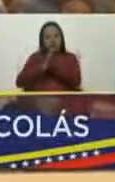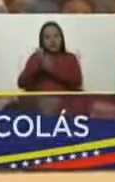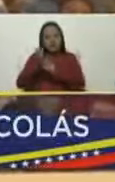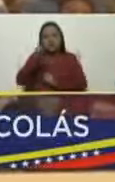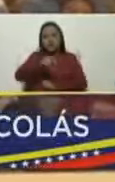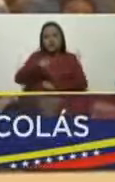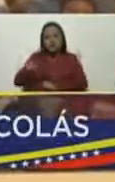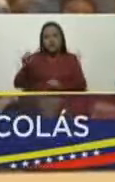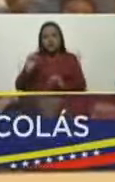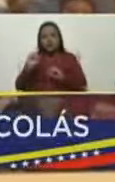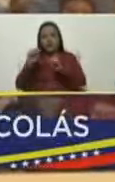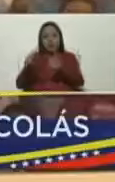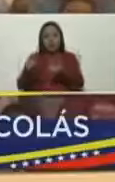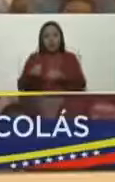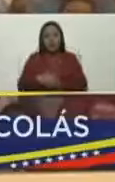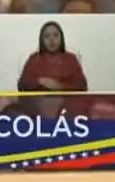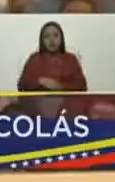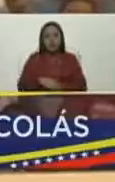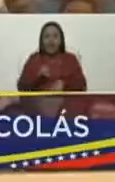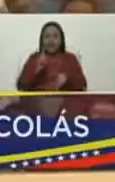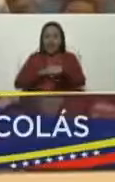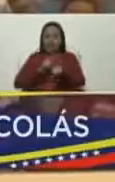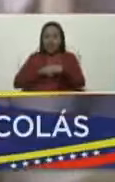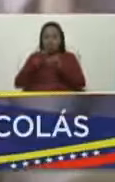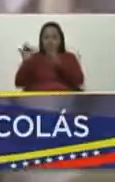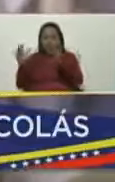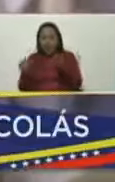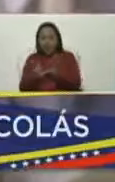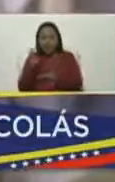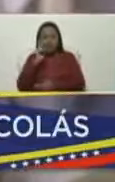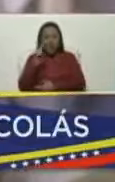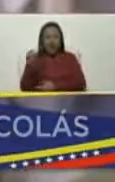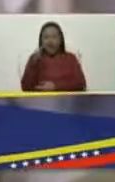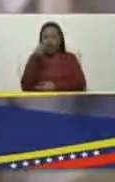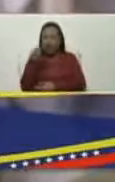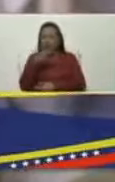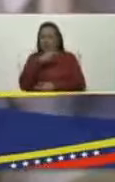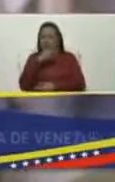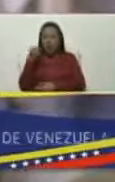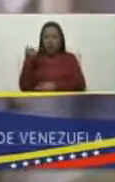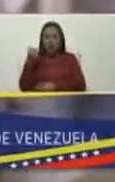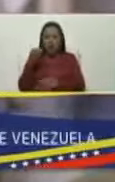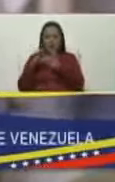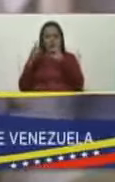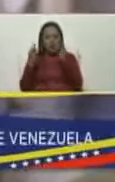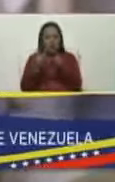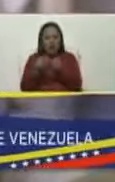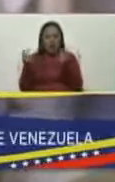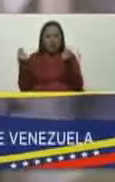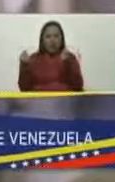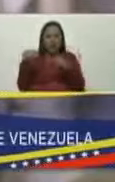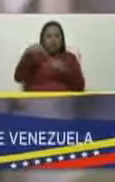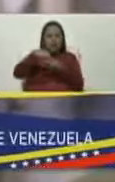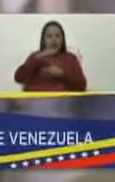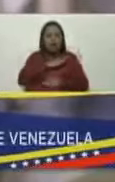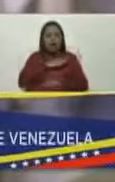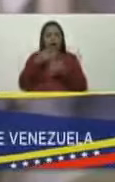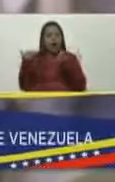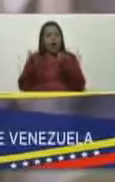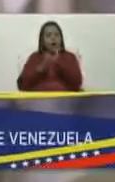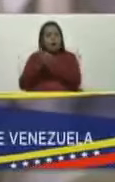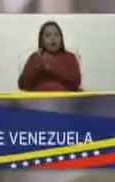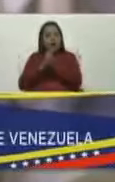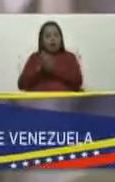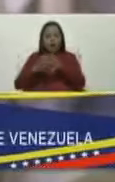personas empezaron en medio de la pandemia para ver cómo mejorar la familia, el ingreso familiar. Y hoy el emprendimiento